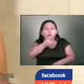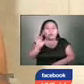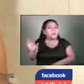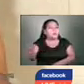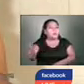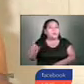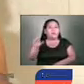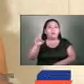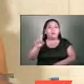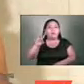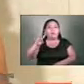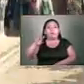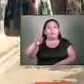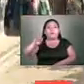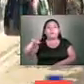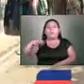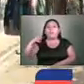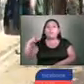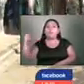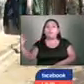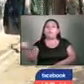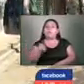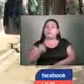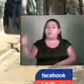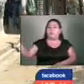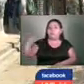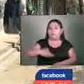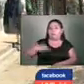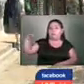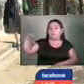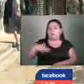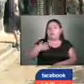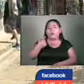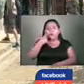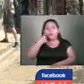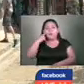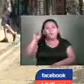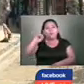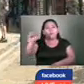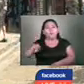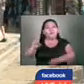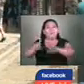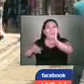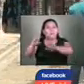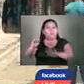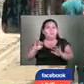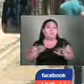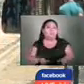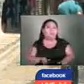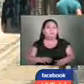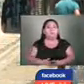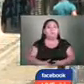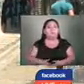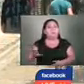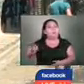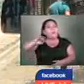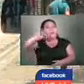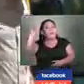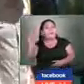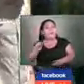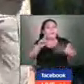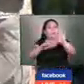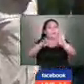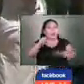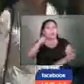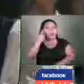más de 120,000 ingresos de personas, de los cuales el 60% estaban haciendo turismo. Y todavía tenemos un 60% de